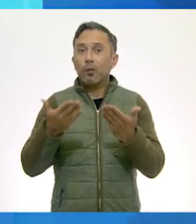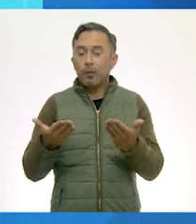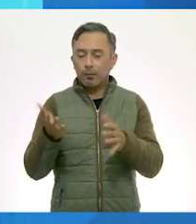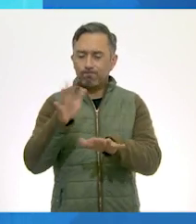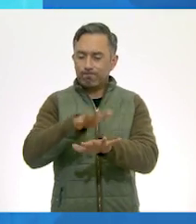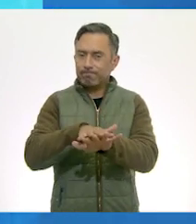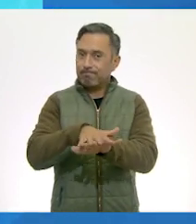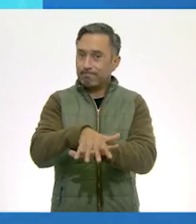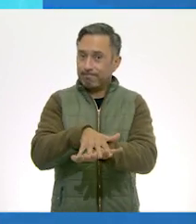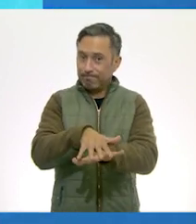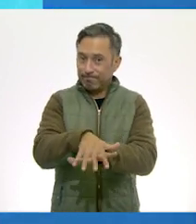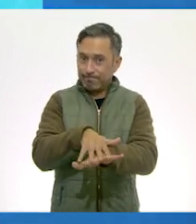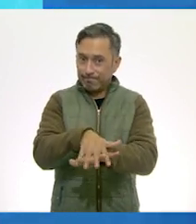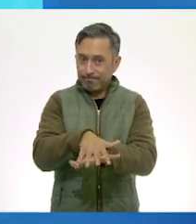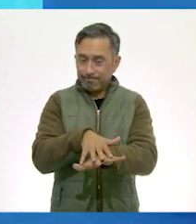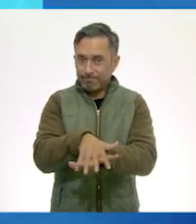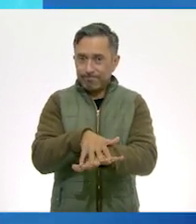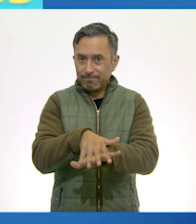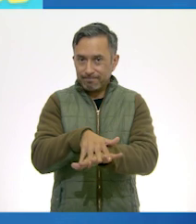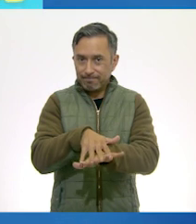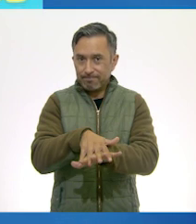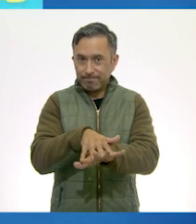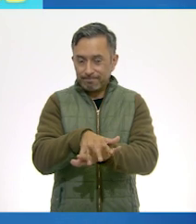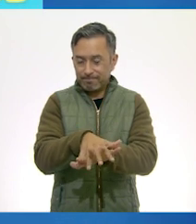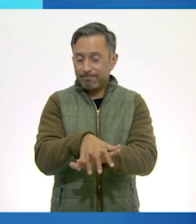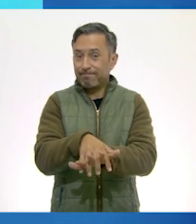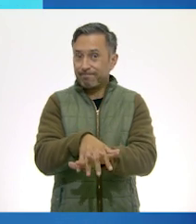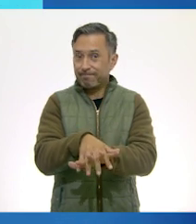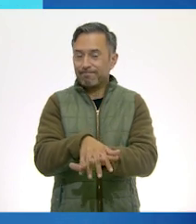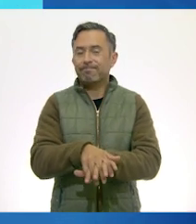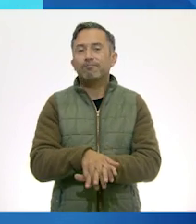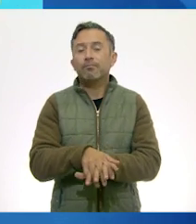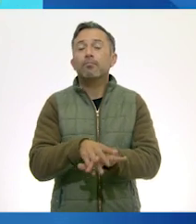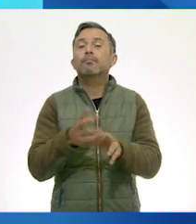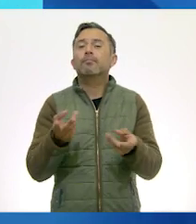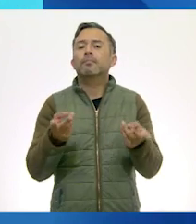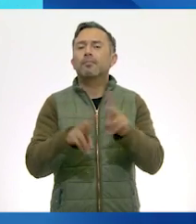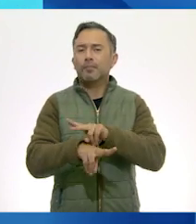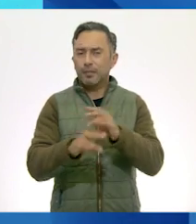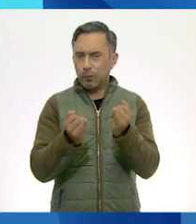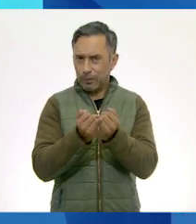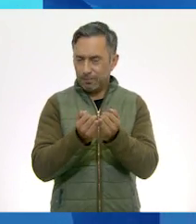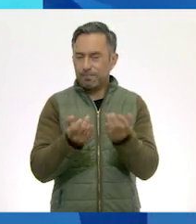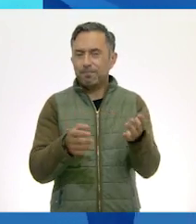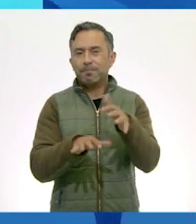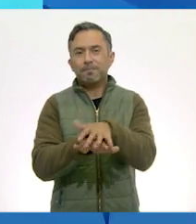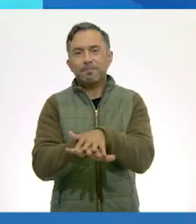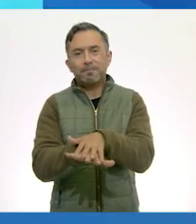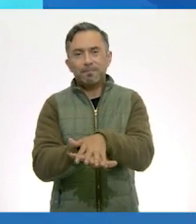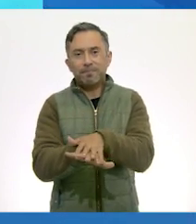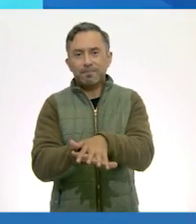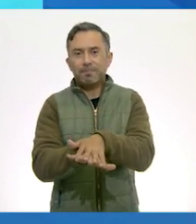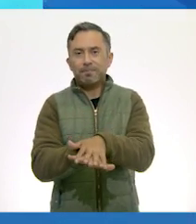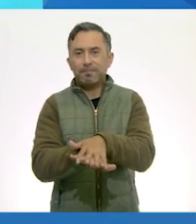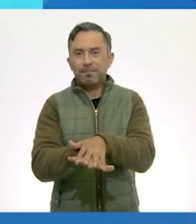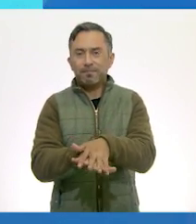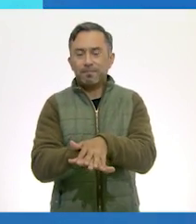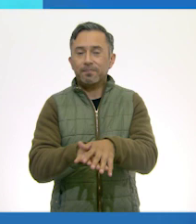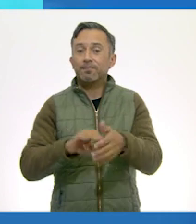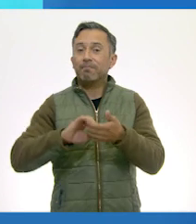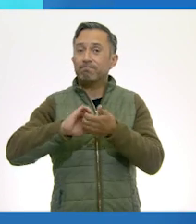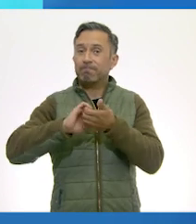de una de tus manos contra el dorso de la otra, entrelazando los dedos. Repite lo mismo con la otra mano. Frota los